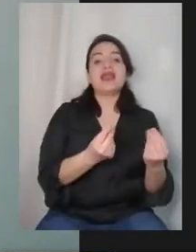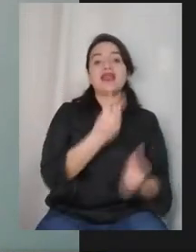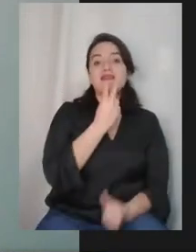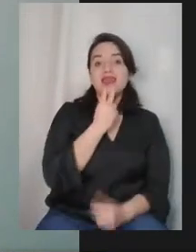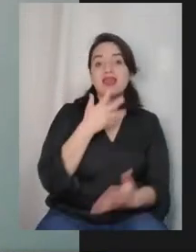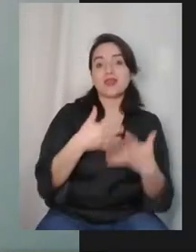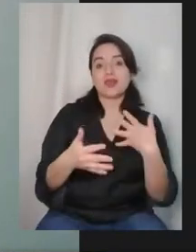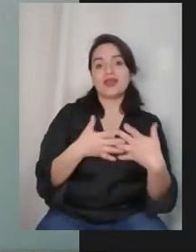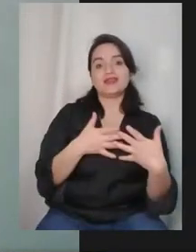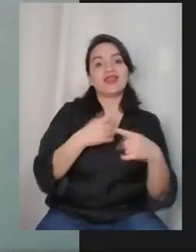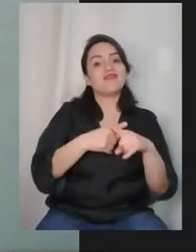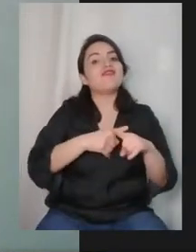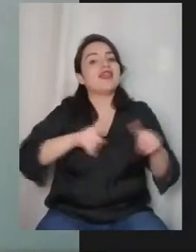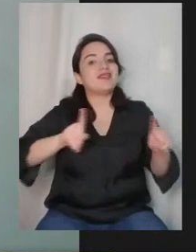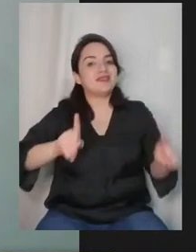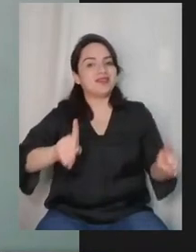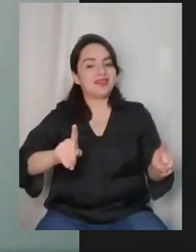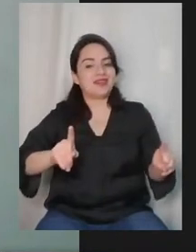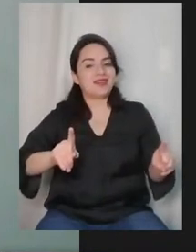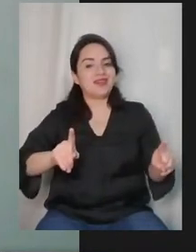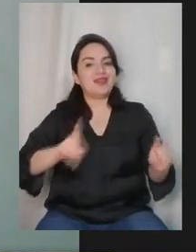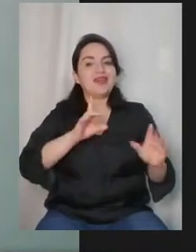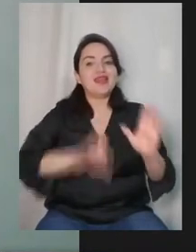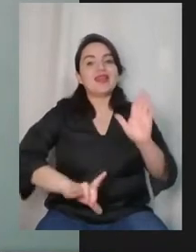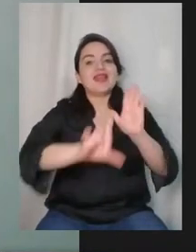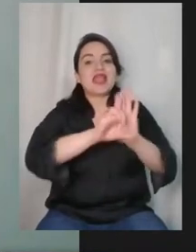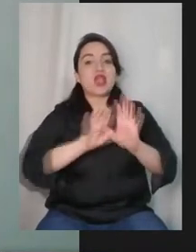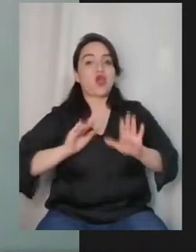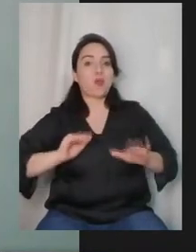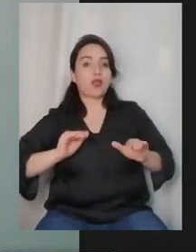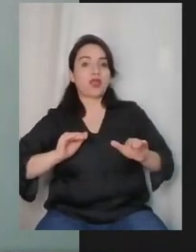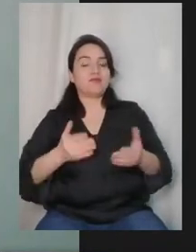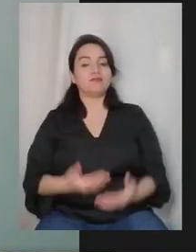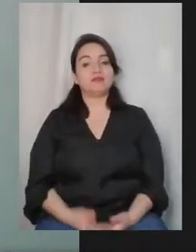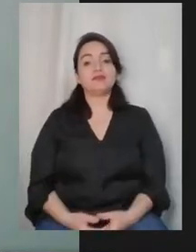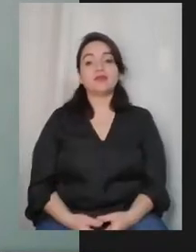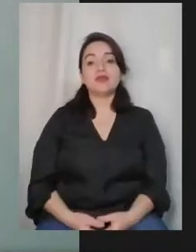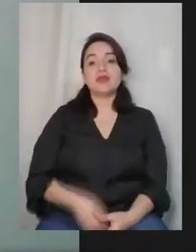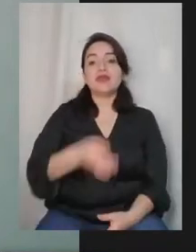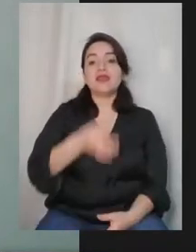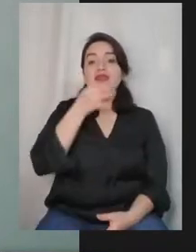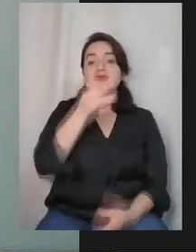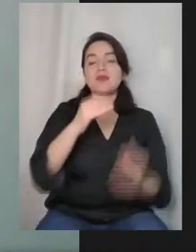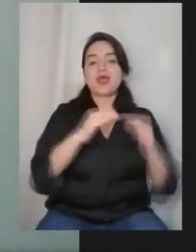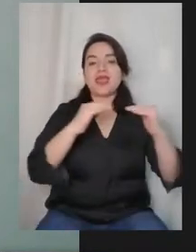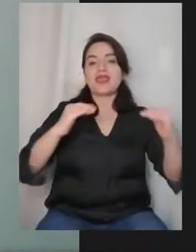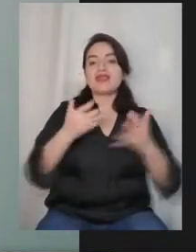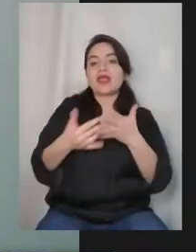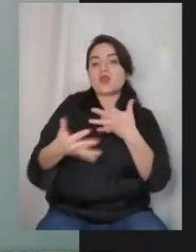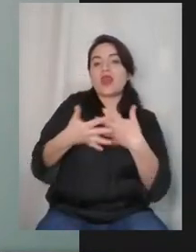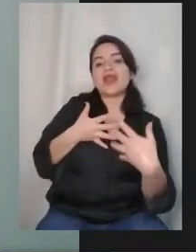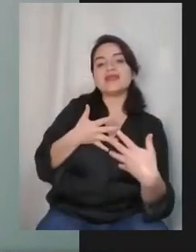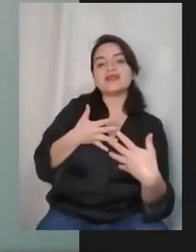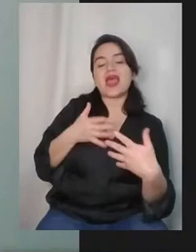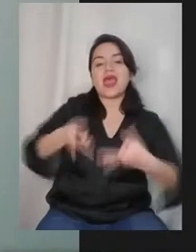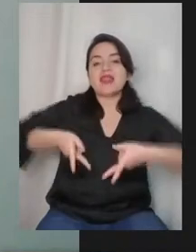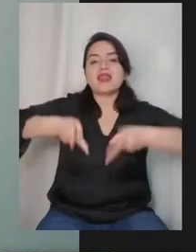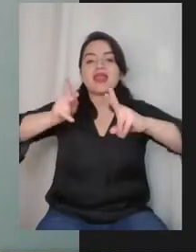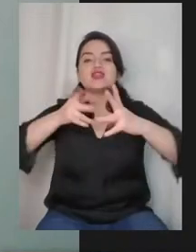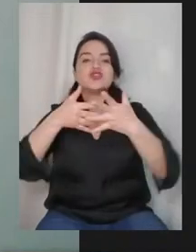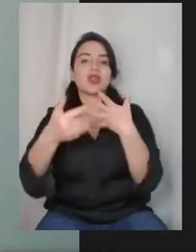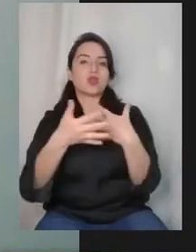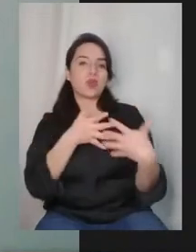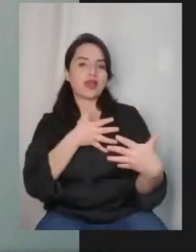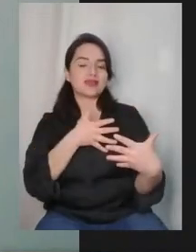solamente hablar de calidad de vida y comodidad. Si hablamos de equidad y naturaleza, si hablamos de derechos y naturaleza, si hablamos